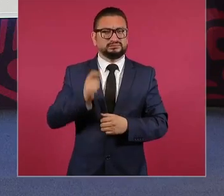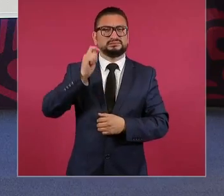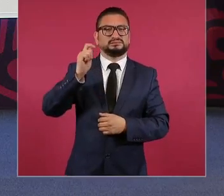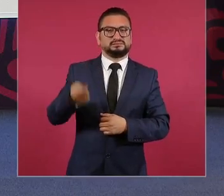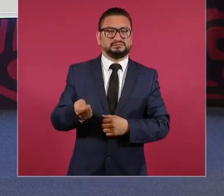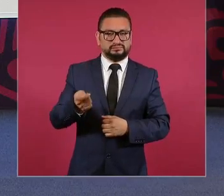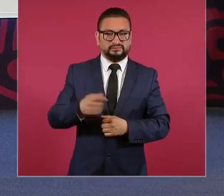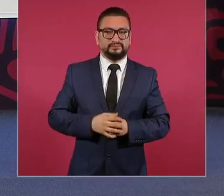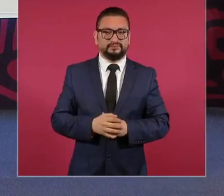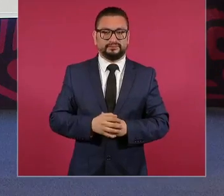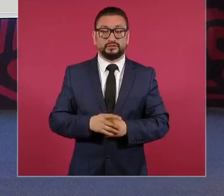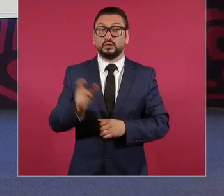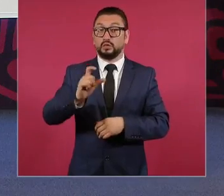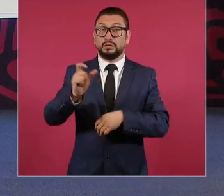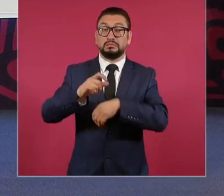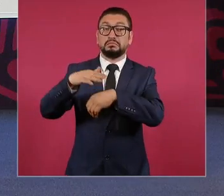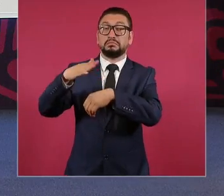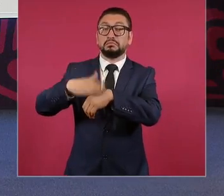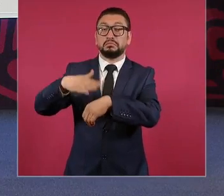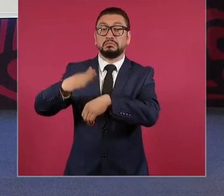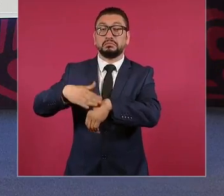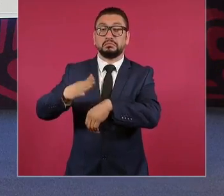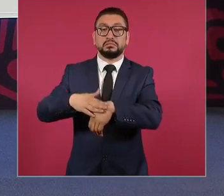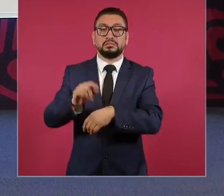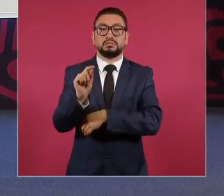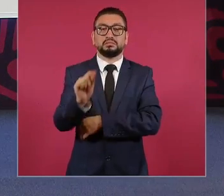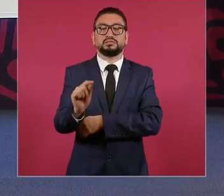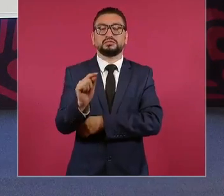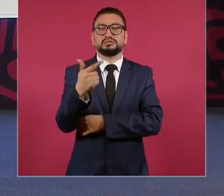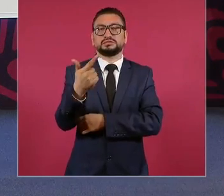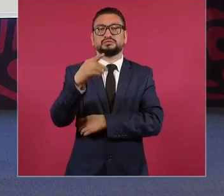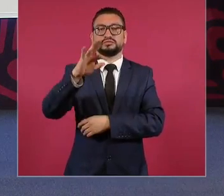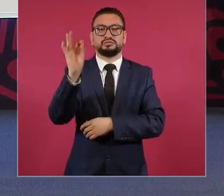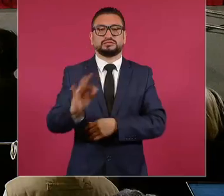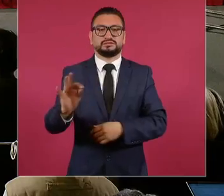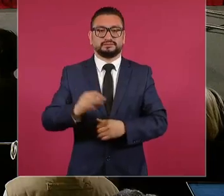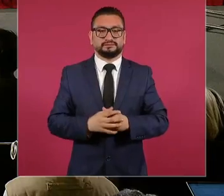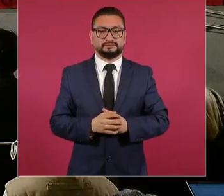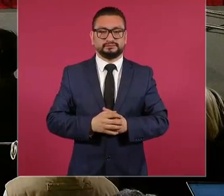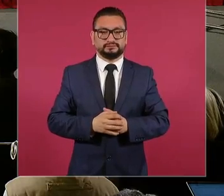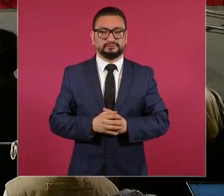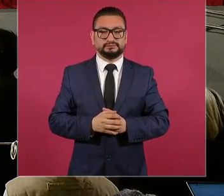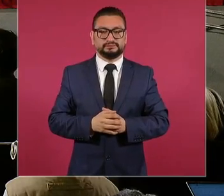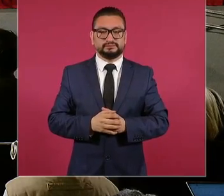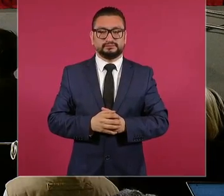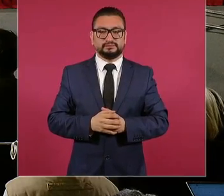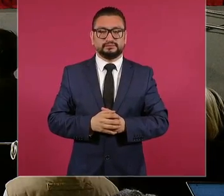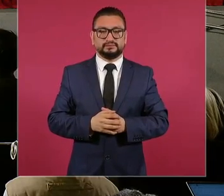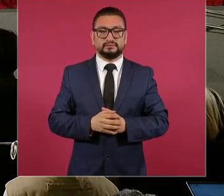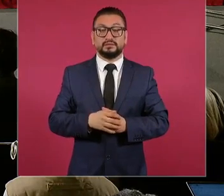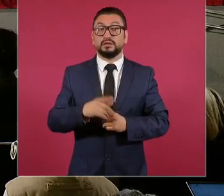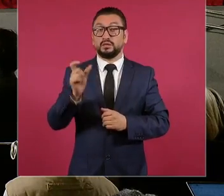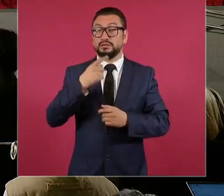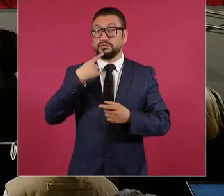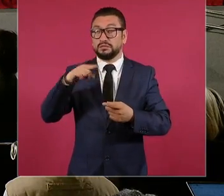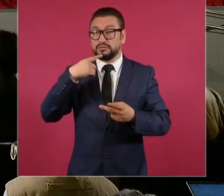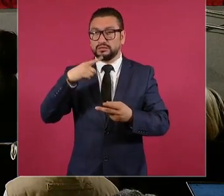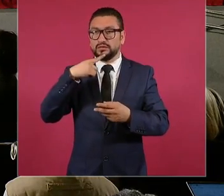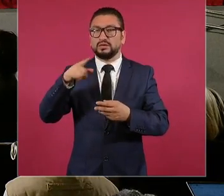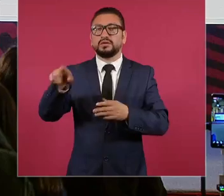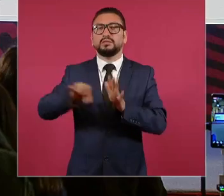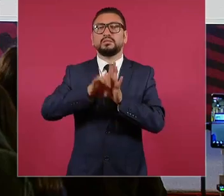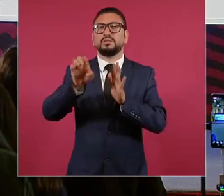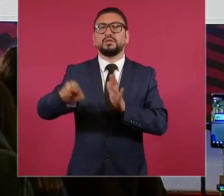Apercibimientos y amonestaciones, punto siete por ciento del total de quejas. Suspensiones,